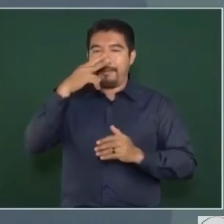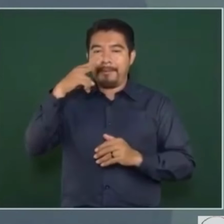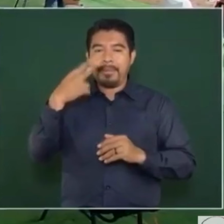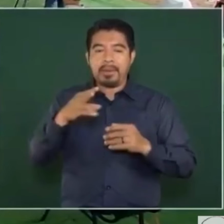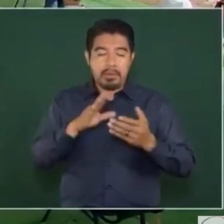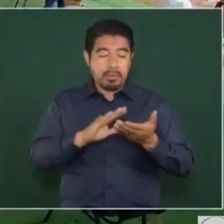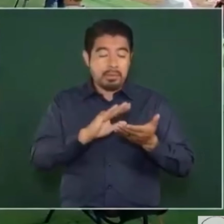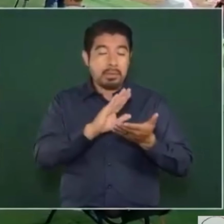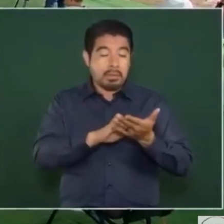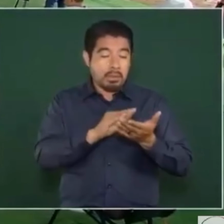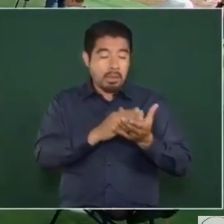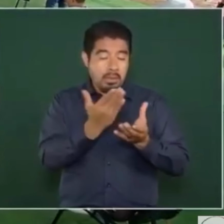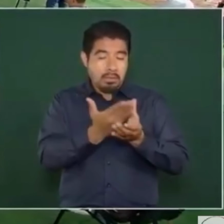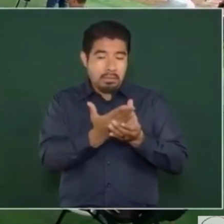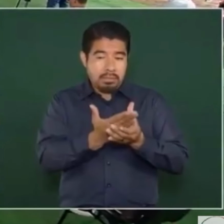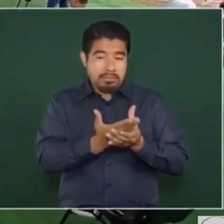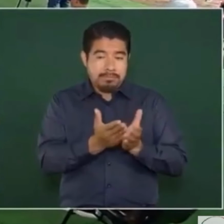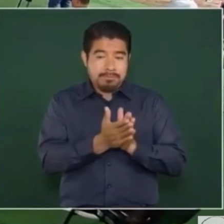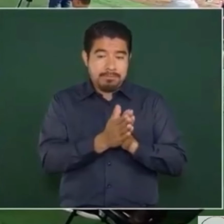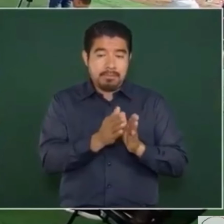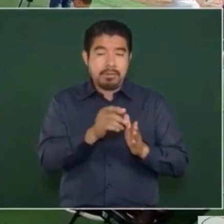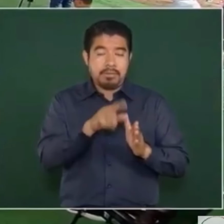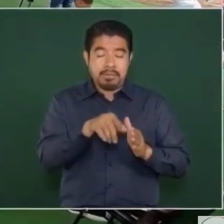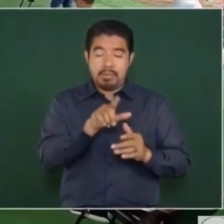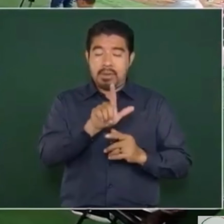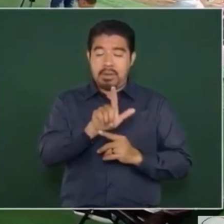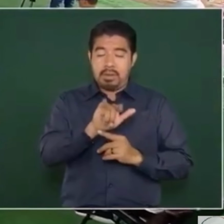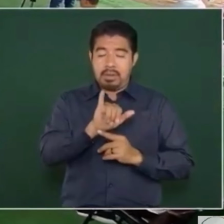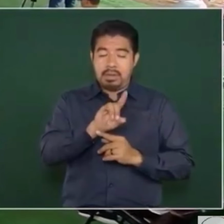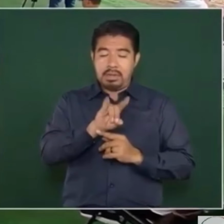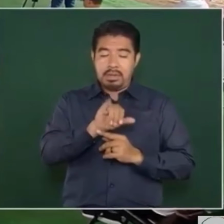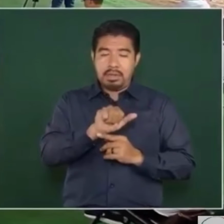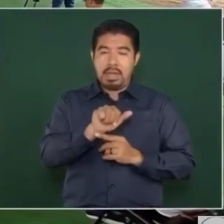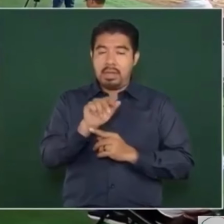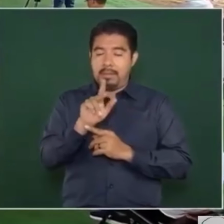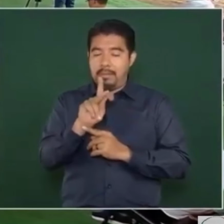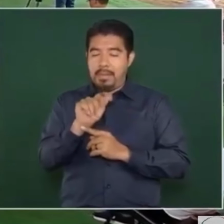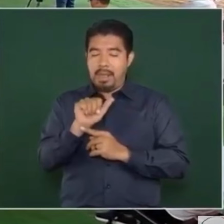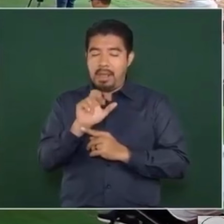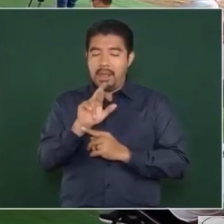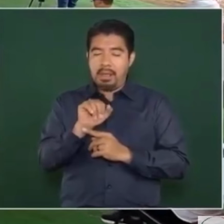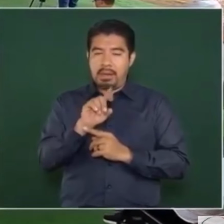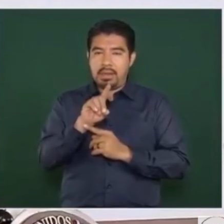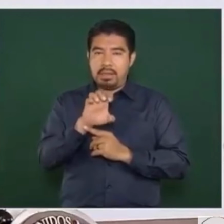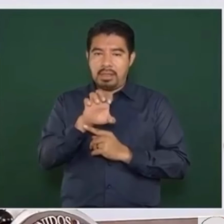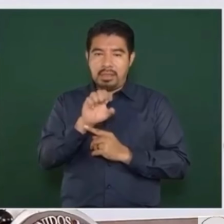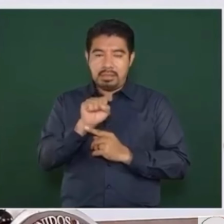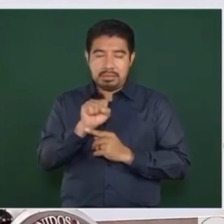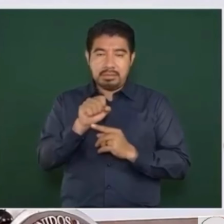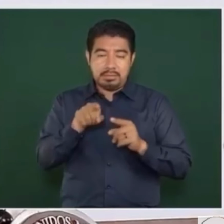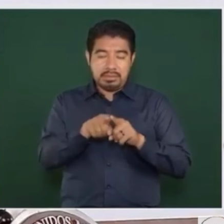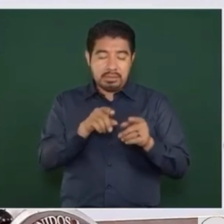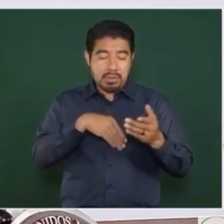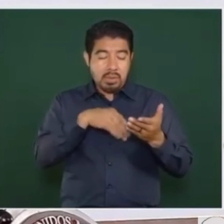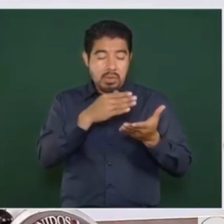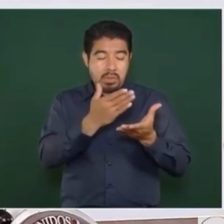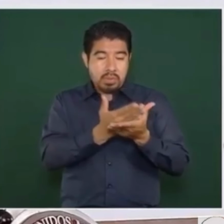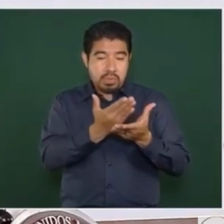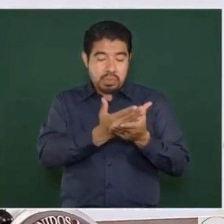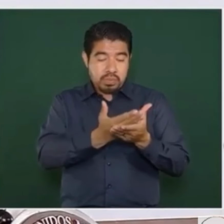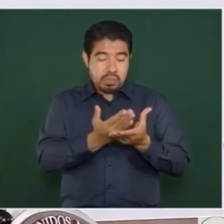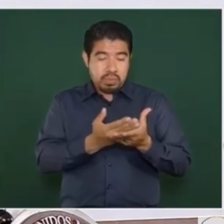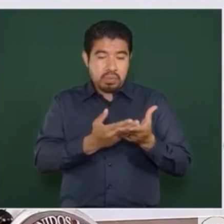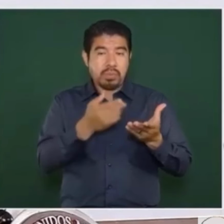en contra de Lilia Paredes, sobre la investigación en la que está involucrada. Pero aquí también creo que es muy importante decir